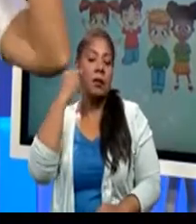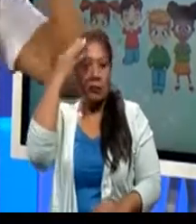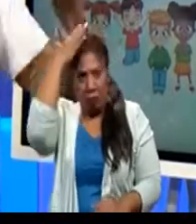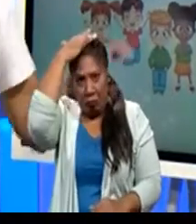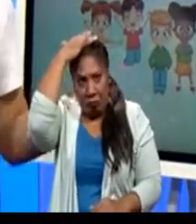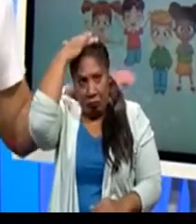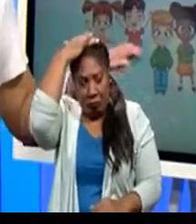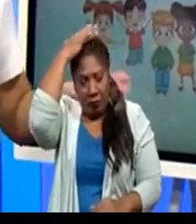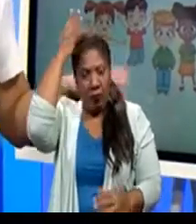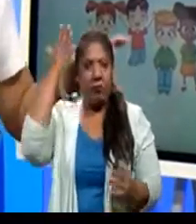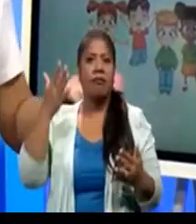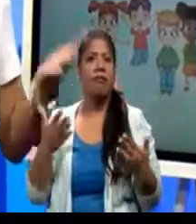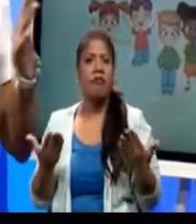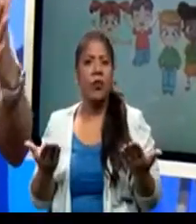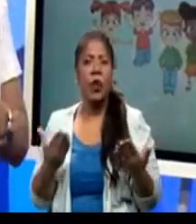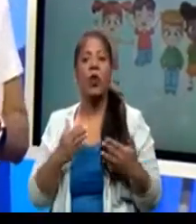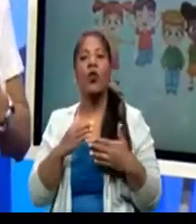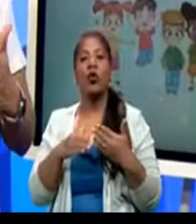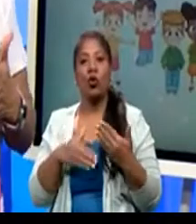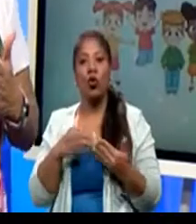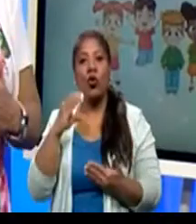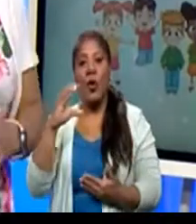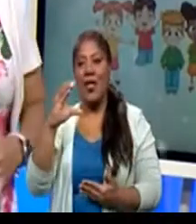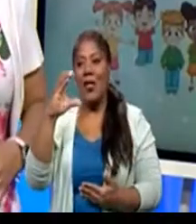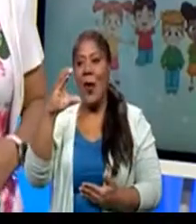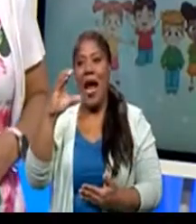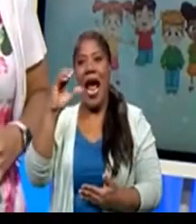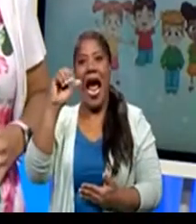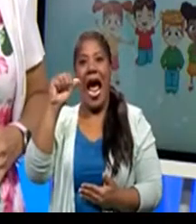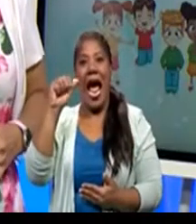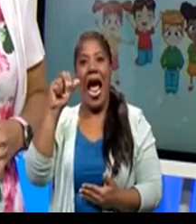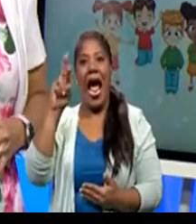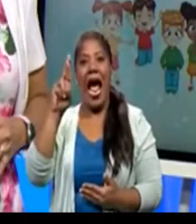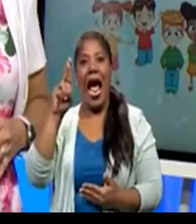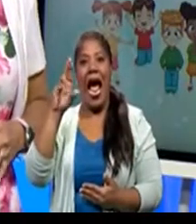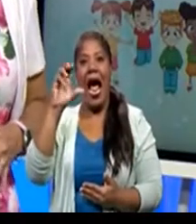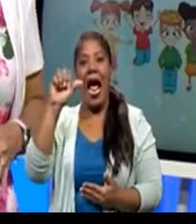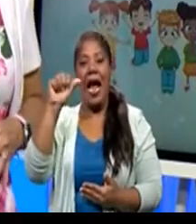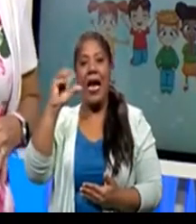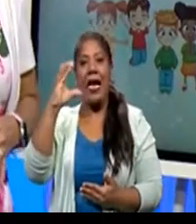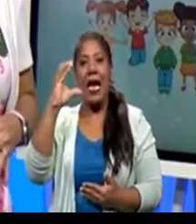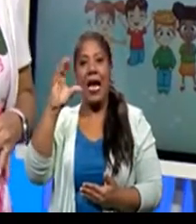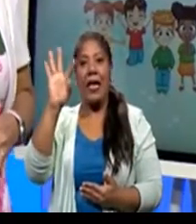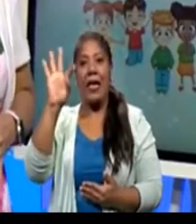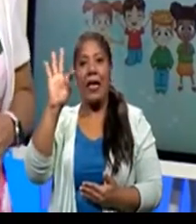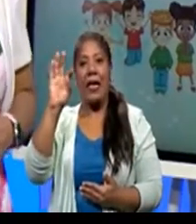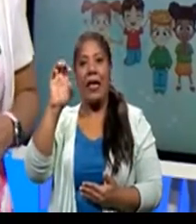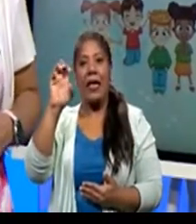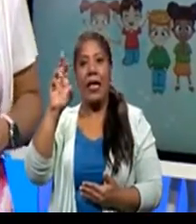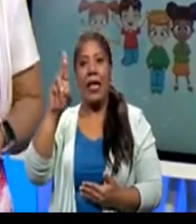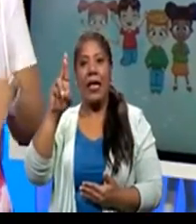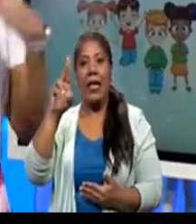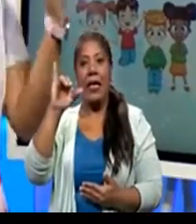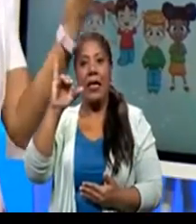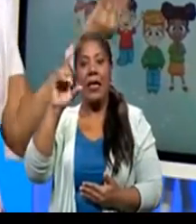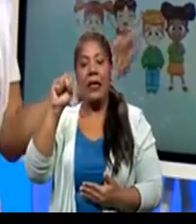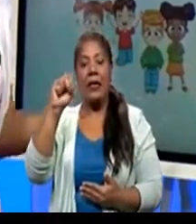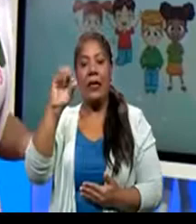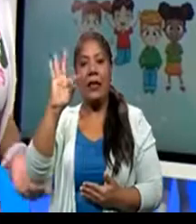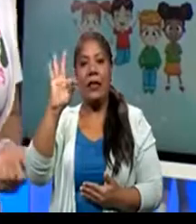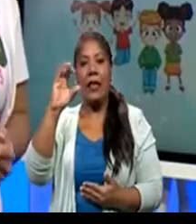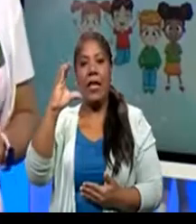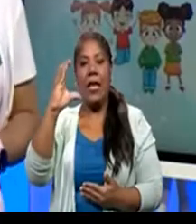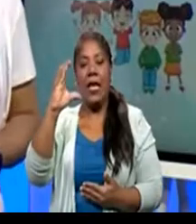calvo. Todas esas cosas las vamos a ver en las parte de las cualidades físicas. Y